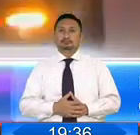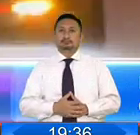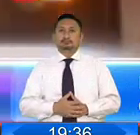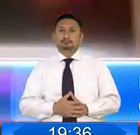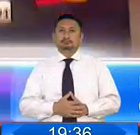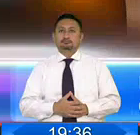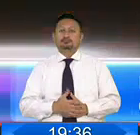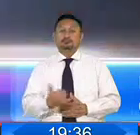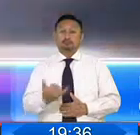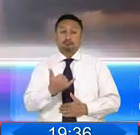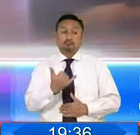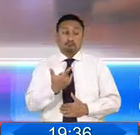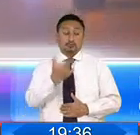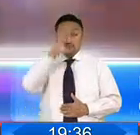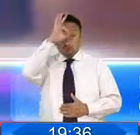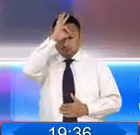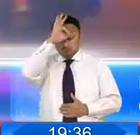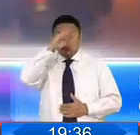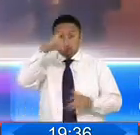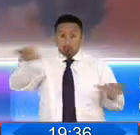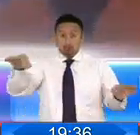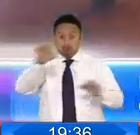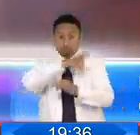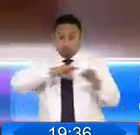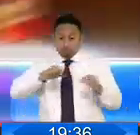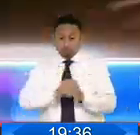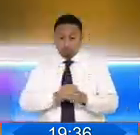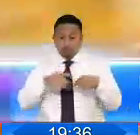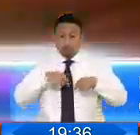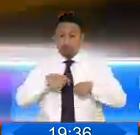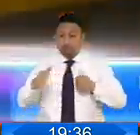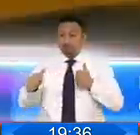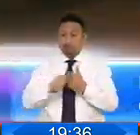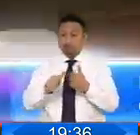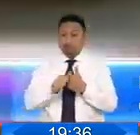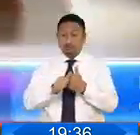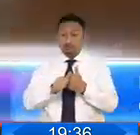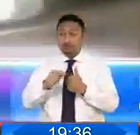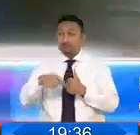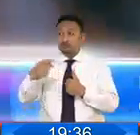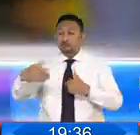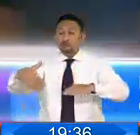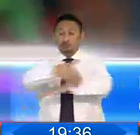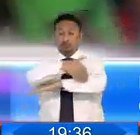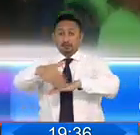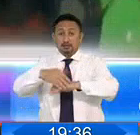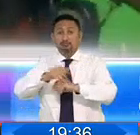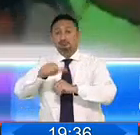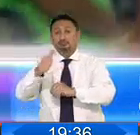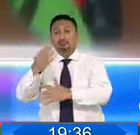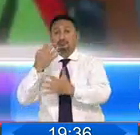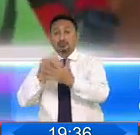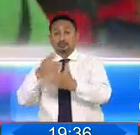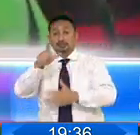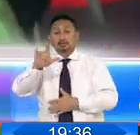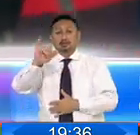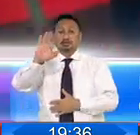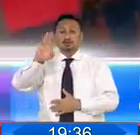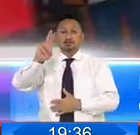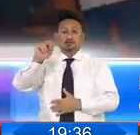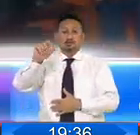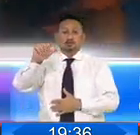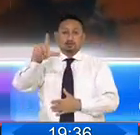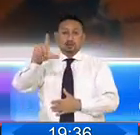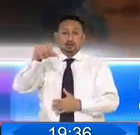Aún desconocemos a dónde los trasladaron, pero esa es la ruta. Estamos a medio kilómetro de la vía de la penitenciaría del litoral. donde